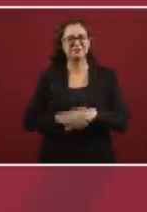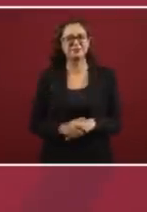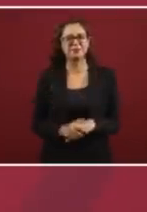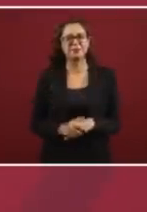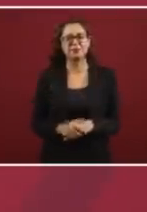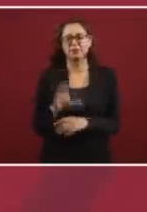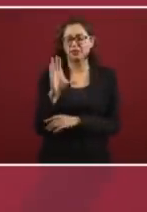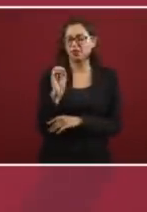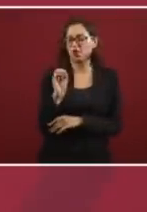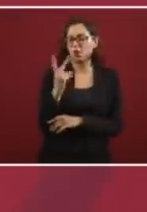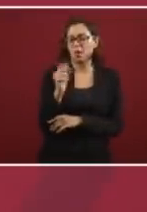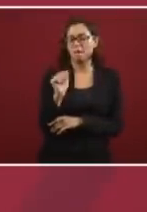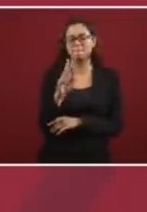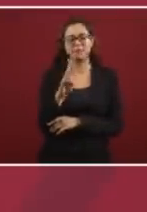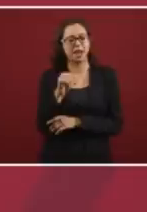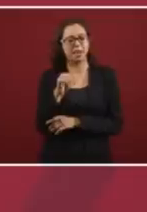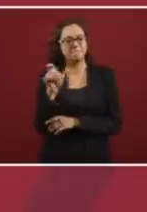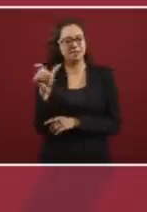coparmex